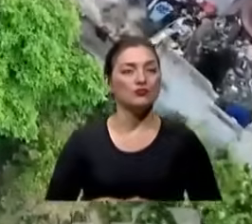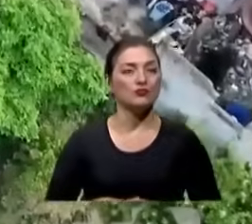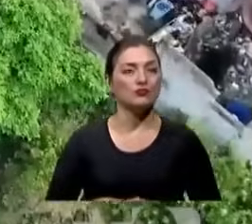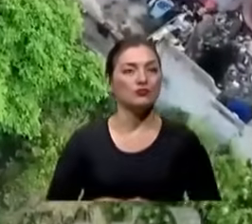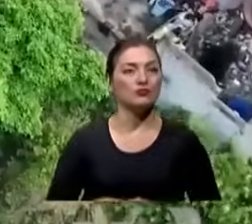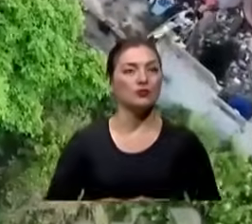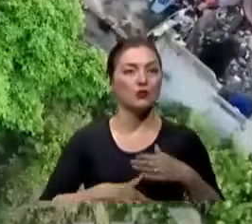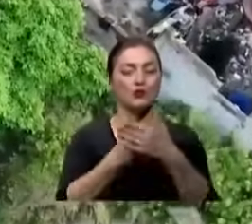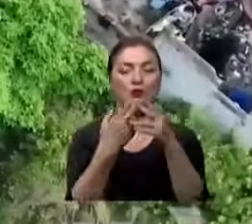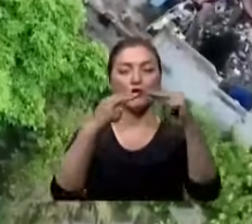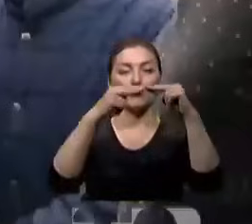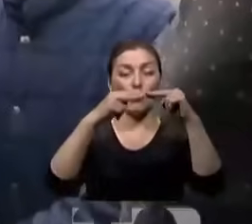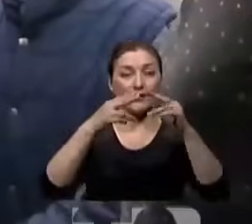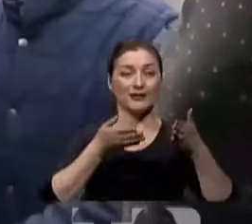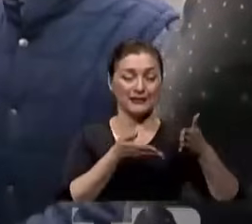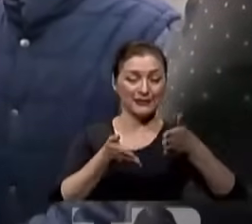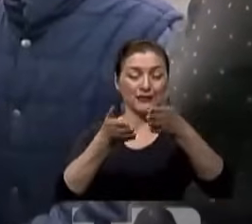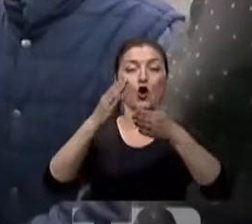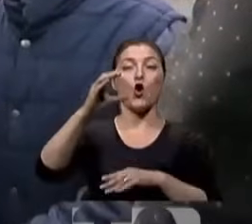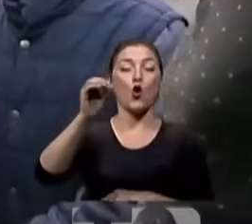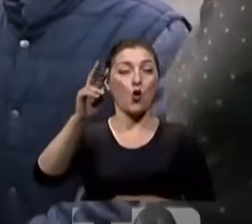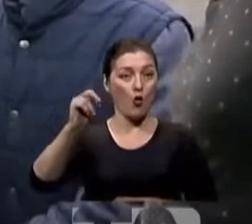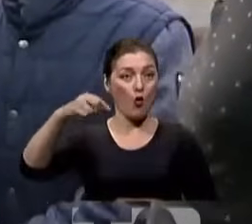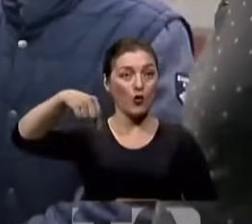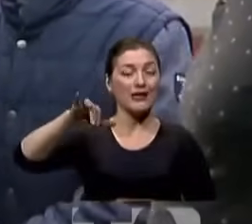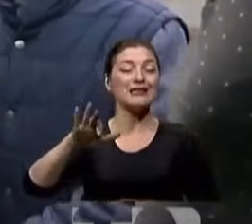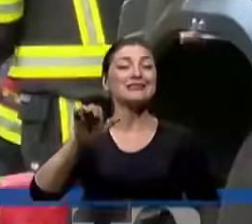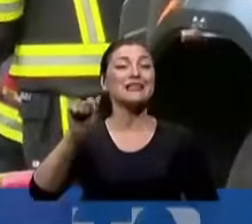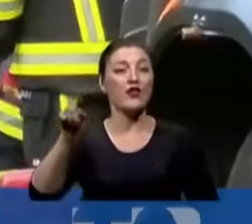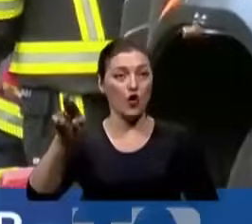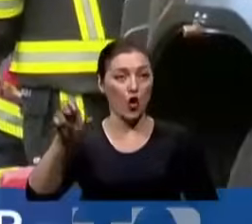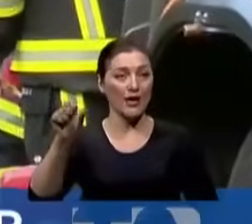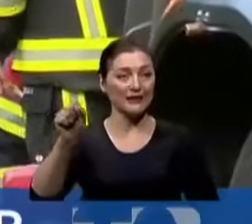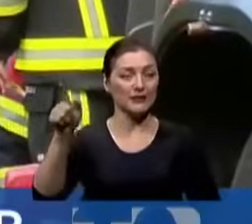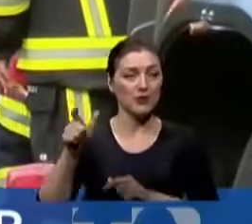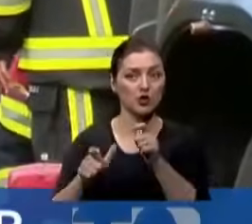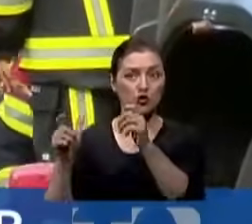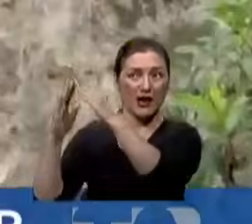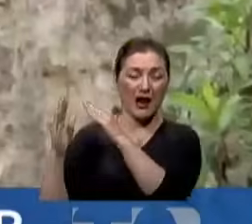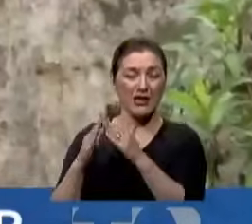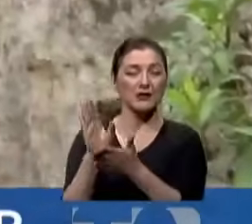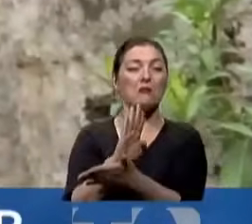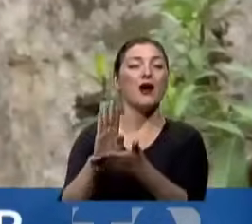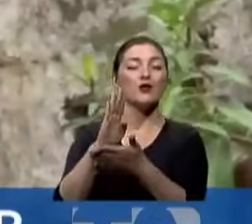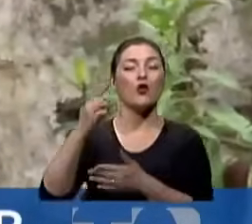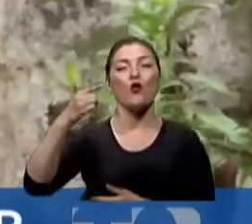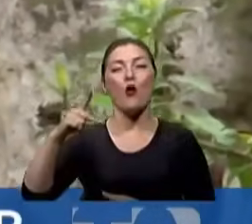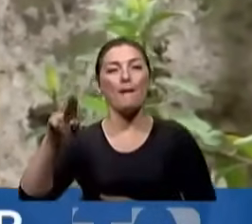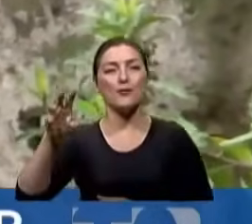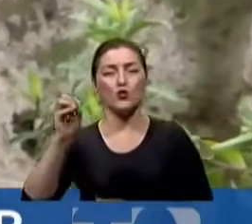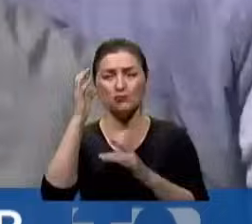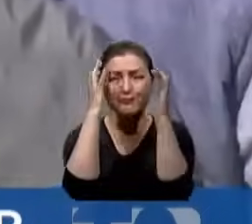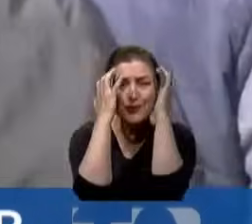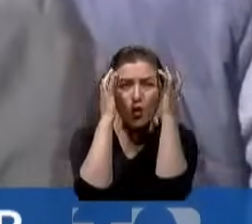Hasta el puente sobre la avenida Conquistadores llegaron moradores de Guápulo para mostrar su preocupación frente a la situación de la erosión del talud del